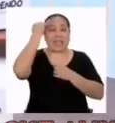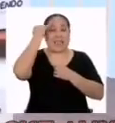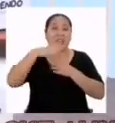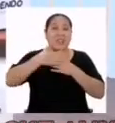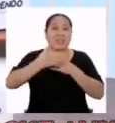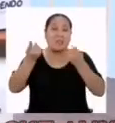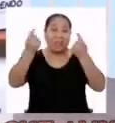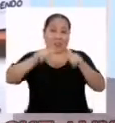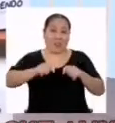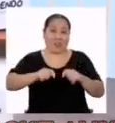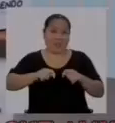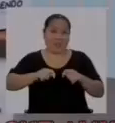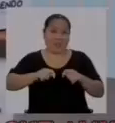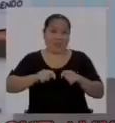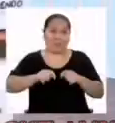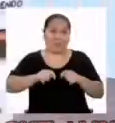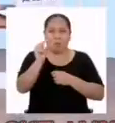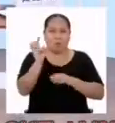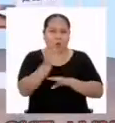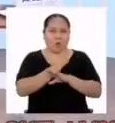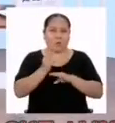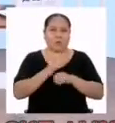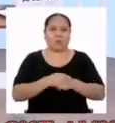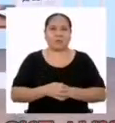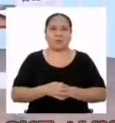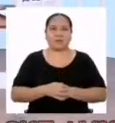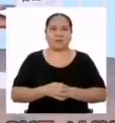estos comerciales? Ya volvemos.